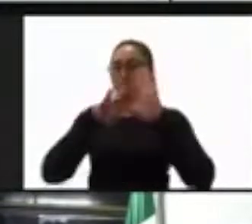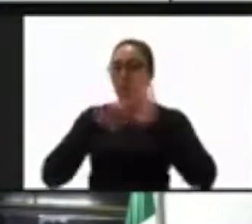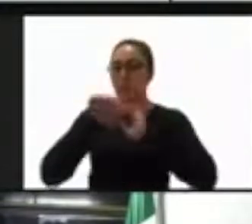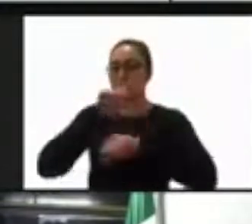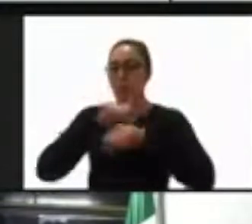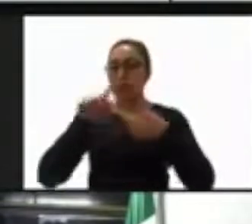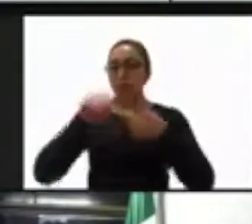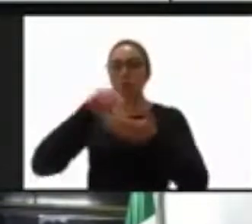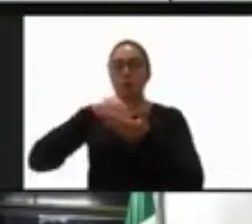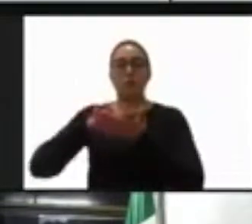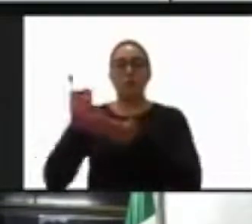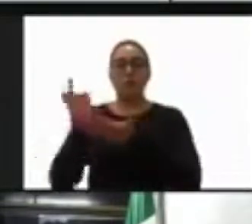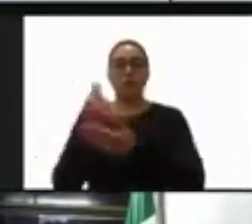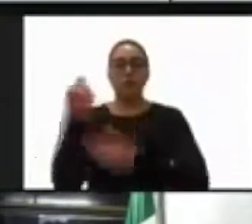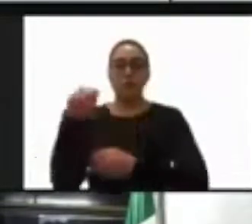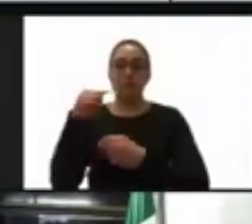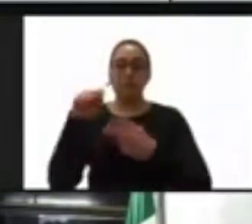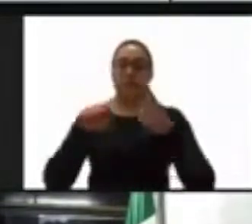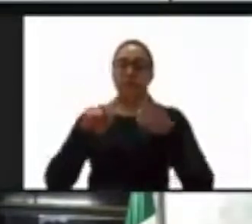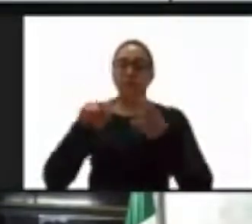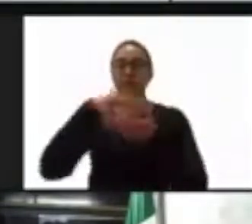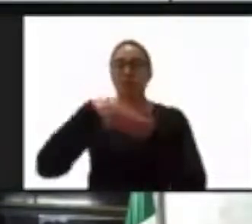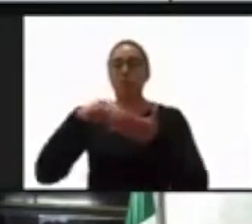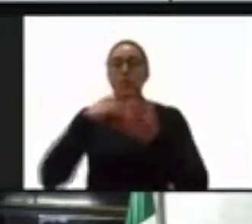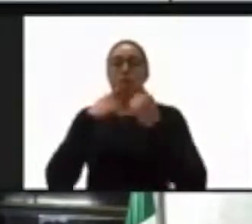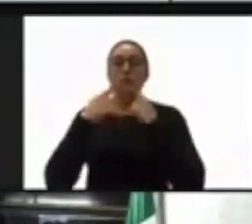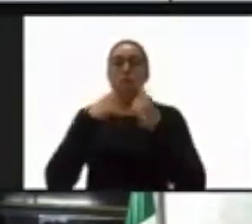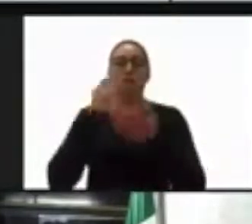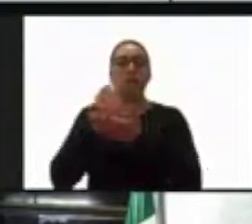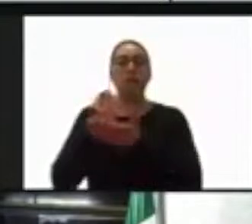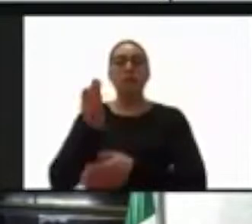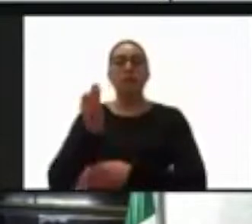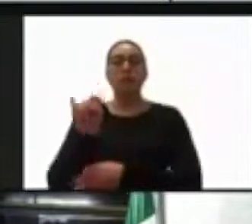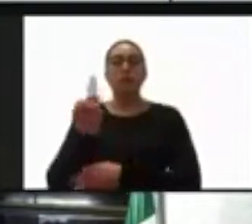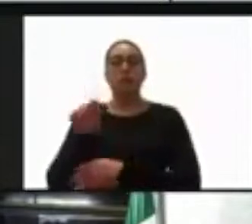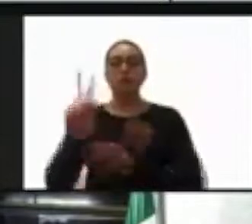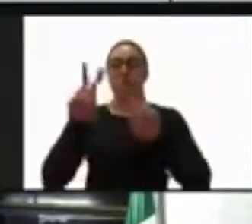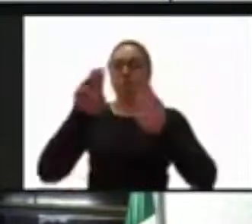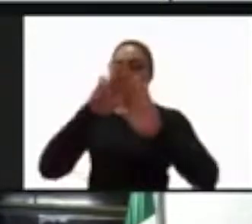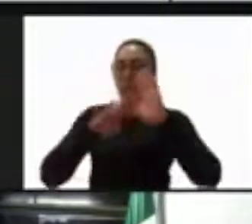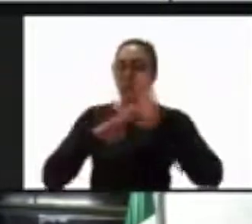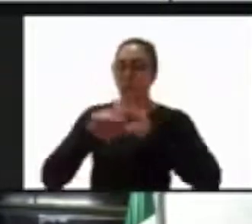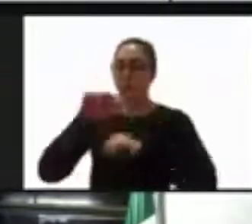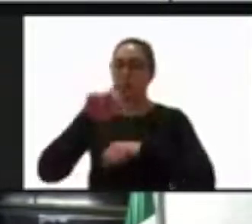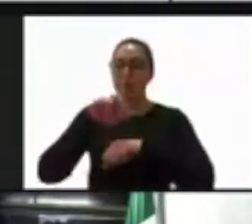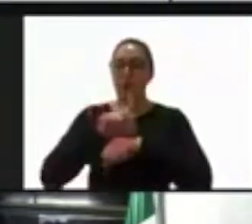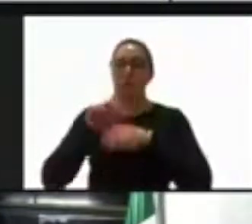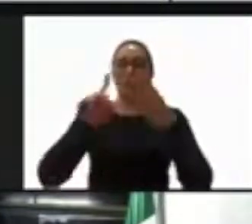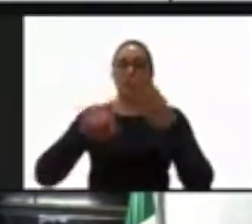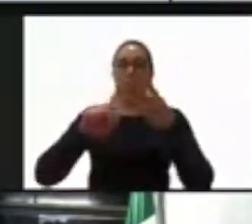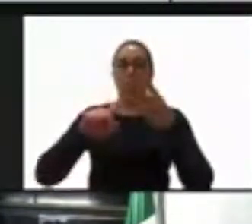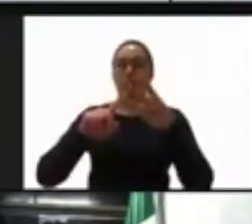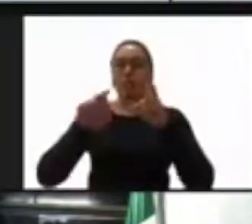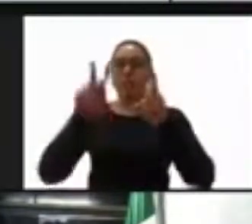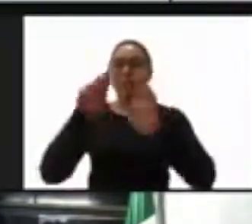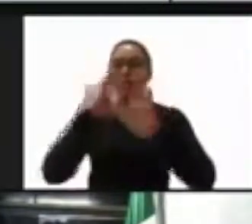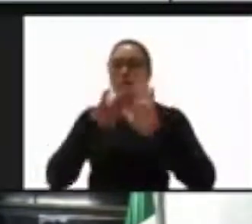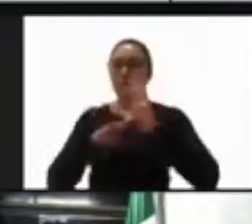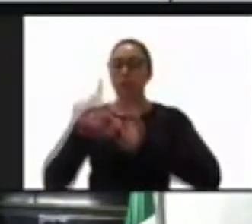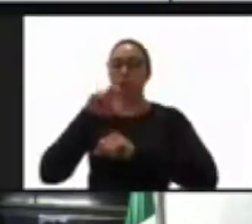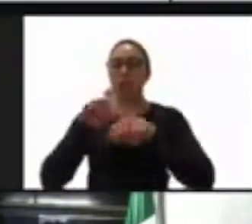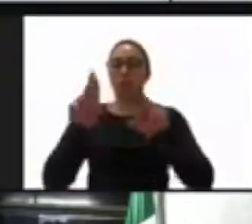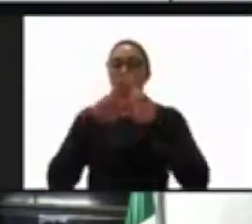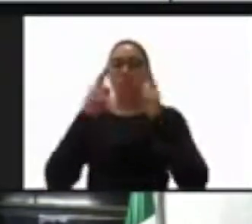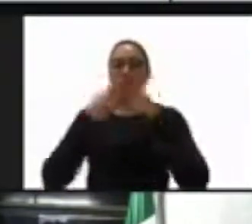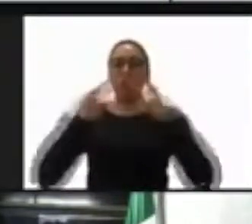la Ciudad de México aprobaron el orden del día para la sesión ordinaria de este martes 8 de febrero, la cual se llevará a cabo de forma presencial en el